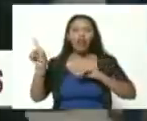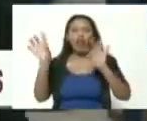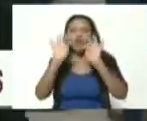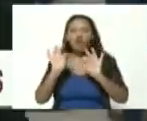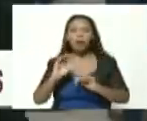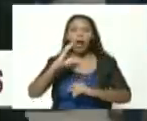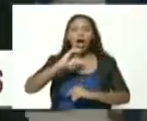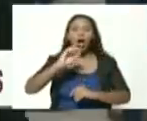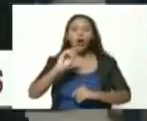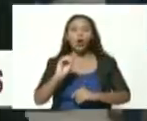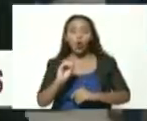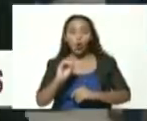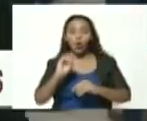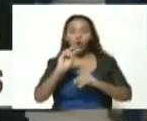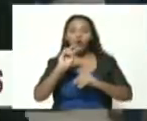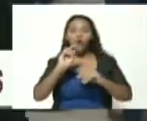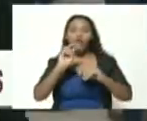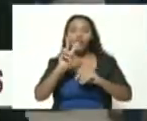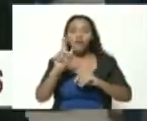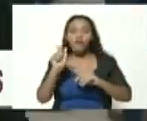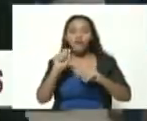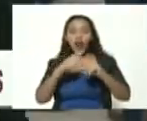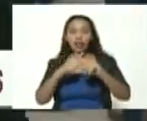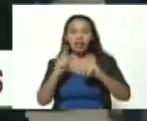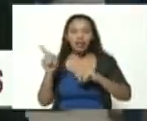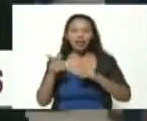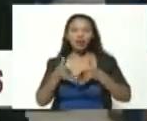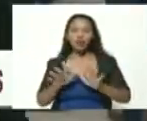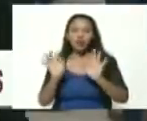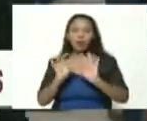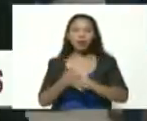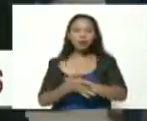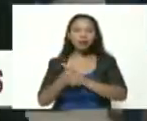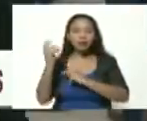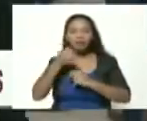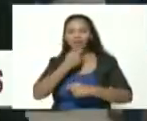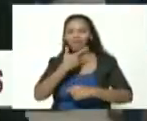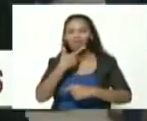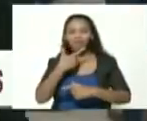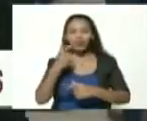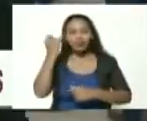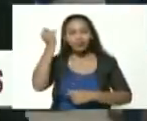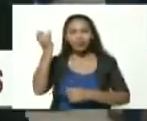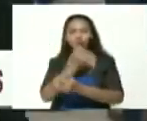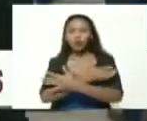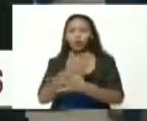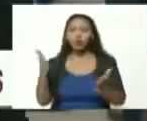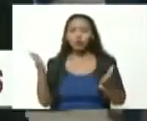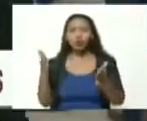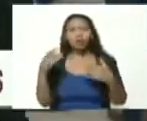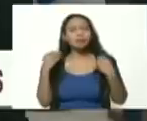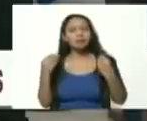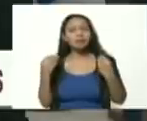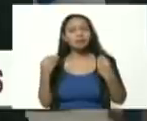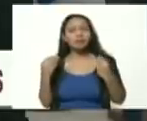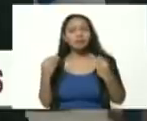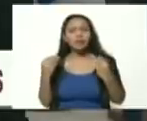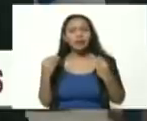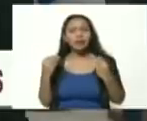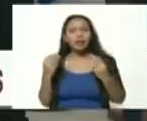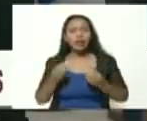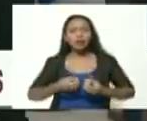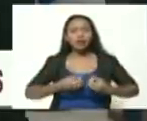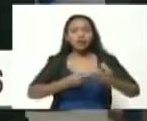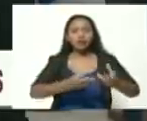COVAX, que fue un mecanismo nacido de una hermosa idea de solidaridad para